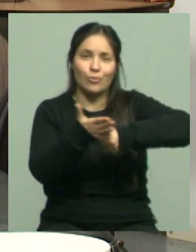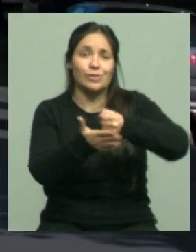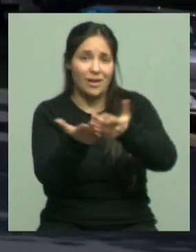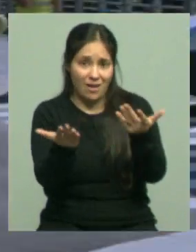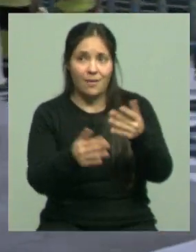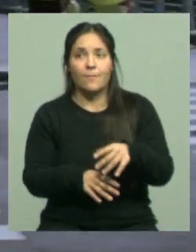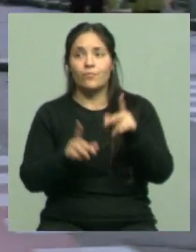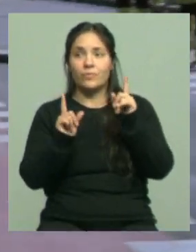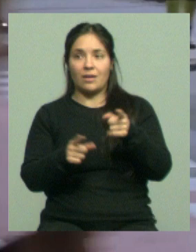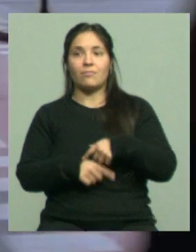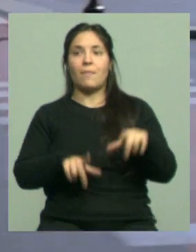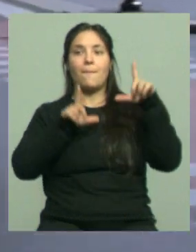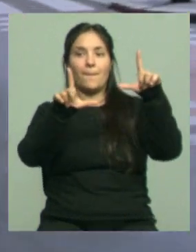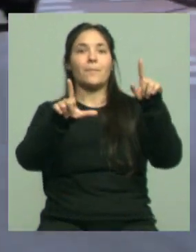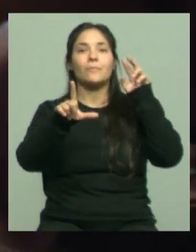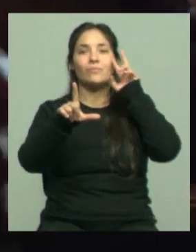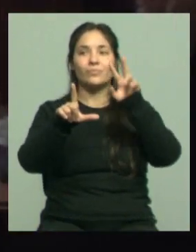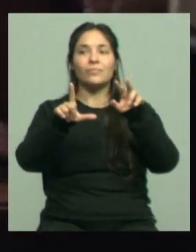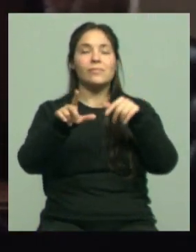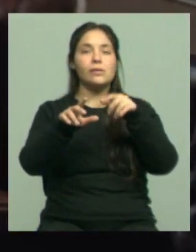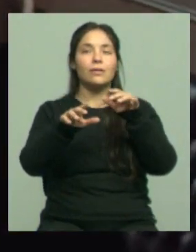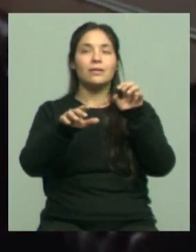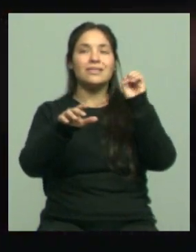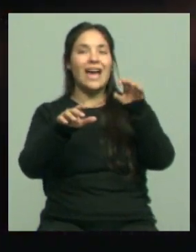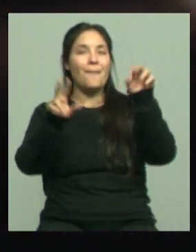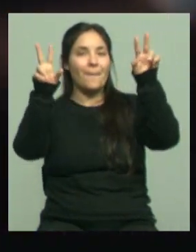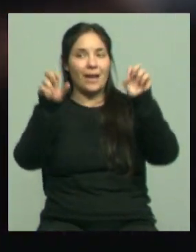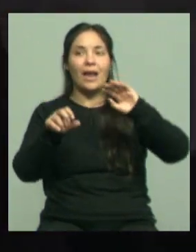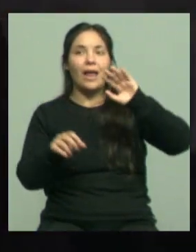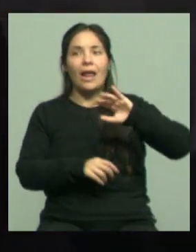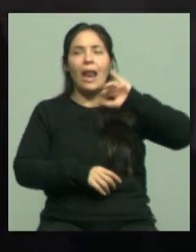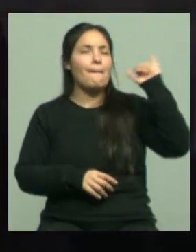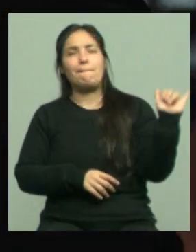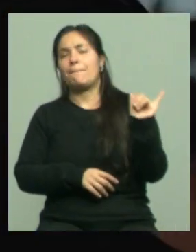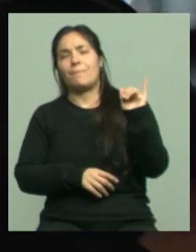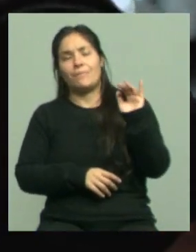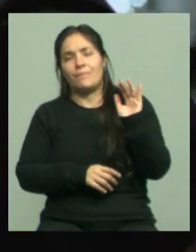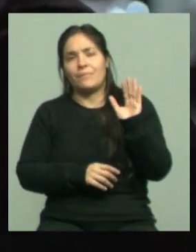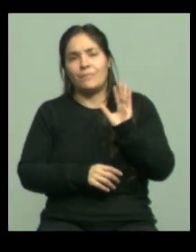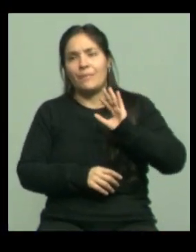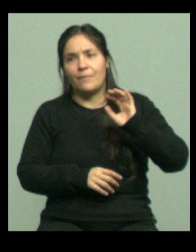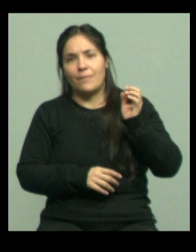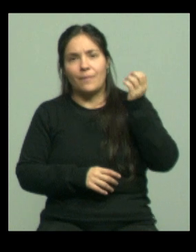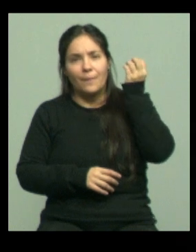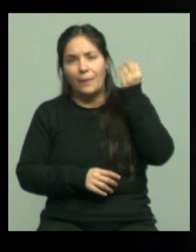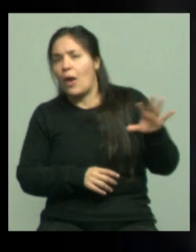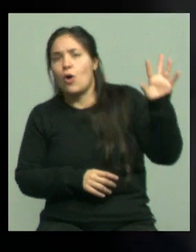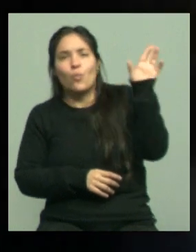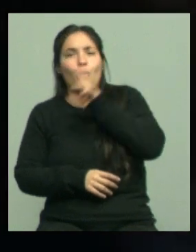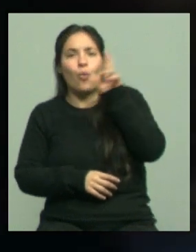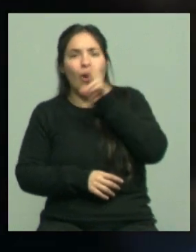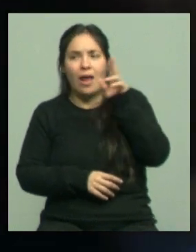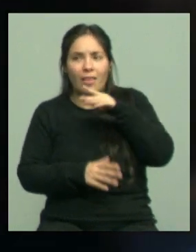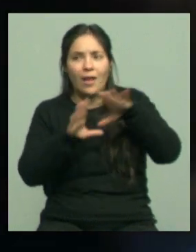Peor Persona del Mundo, que es justamente una historia de una chica en Noruega. Uh-huh. Cuando uno piensa en Noruega, no pensamos